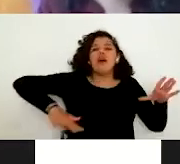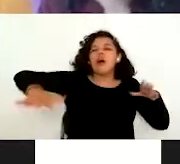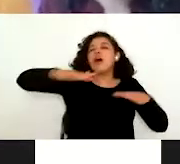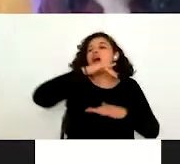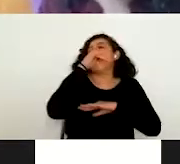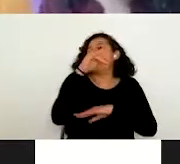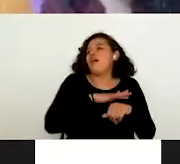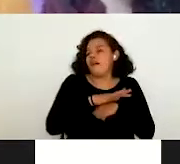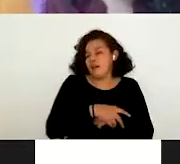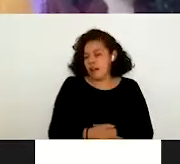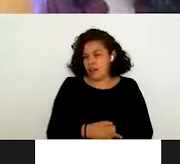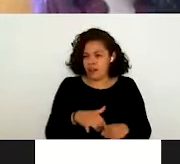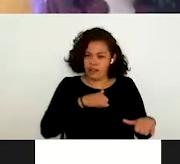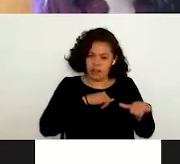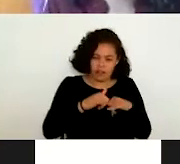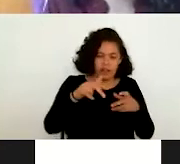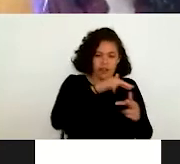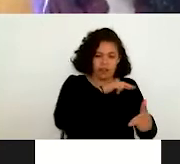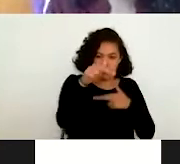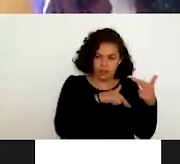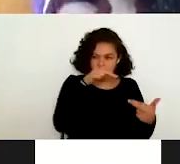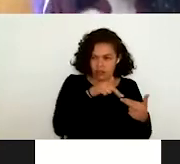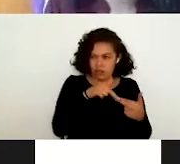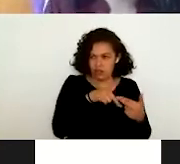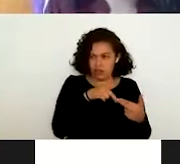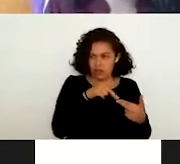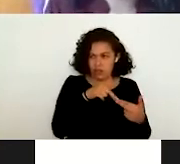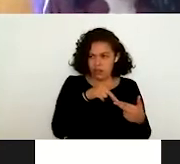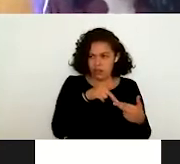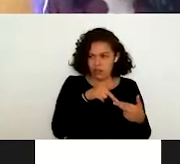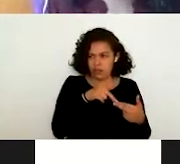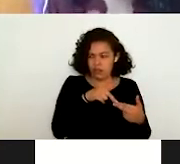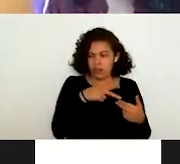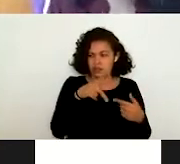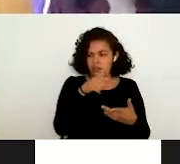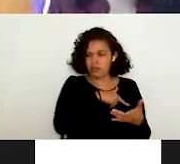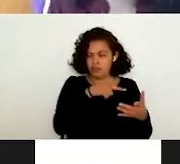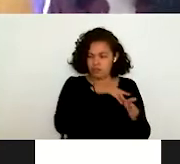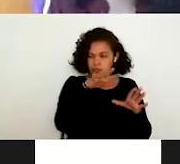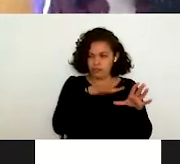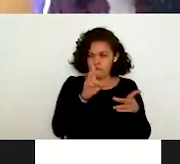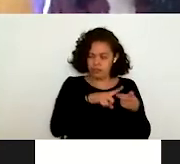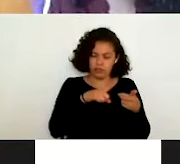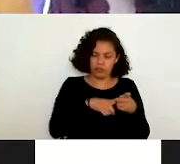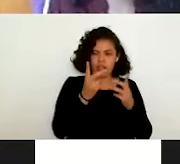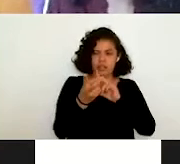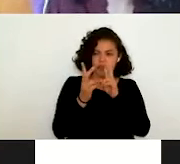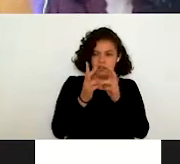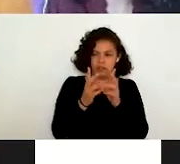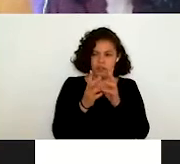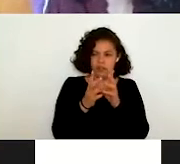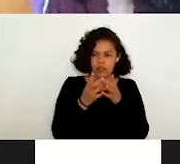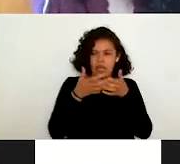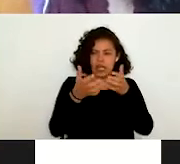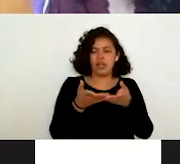la localización, la región, ¿no? En dónde está ubicada la población, si es un barrio, si es una colonia, si es